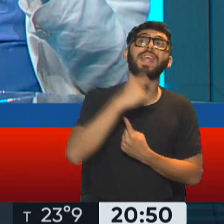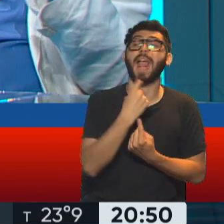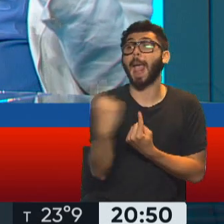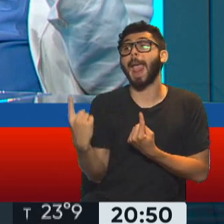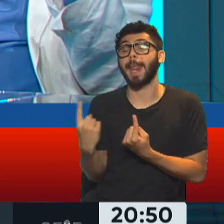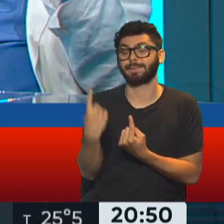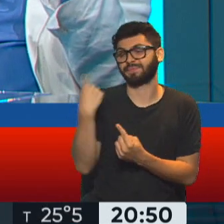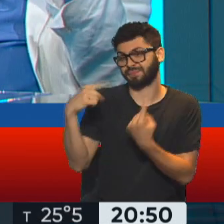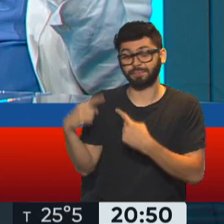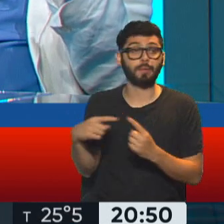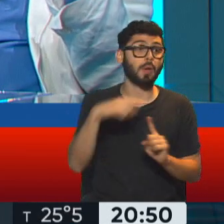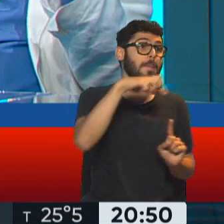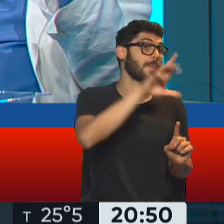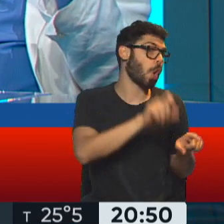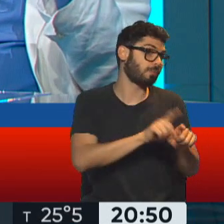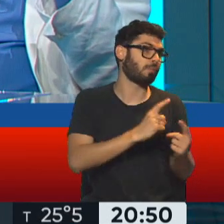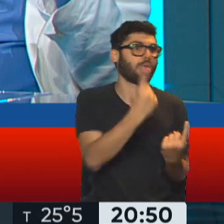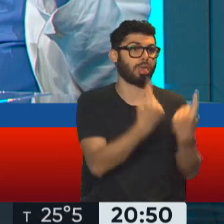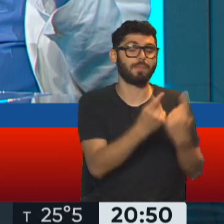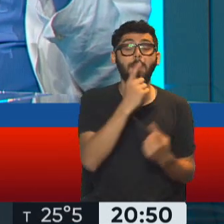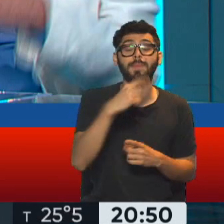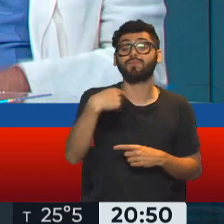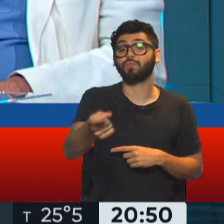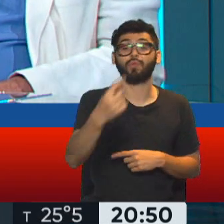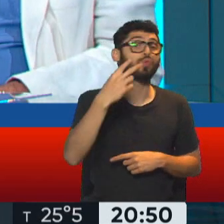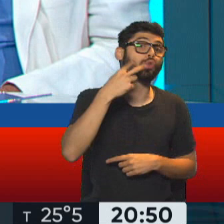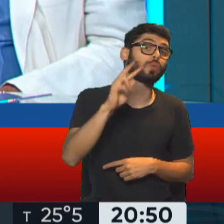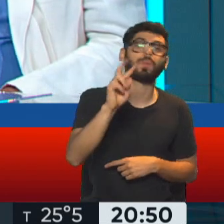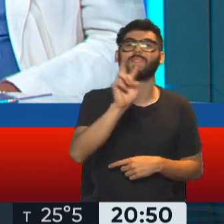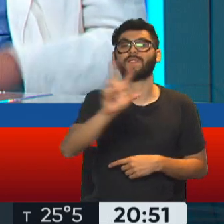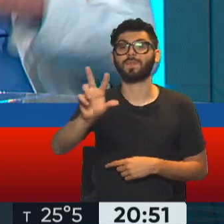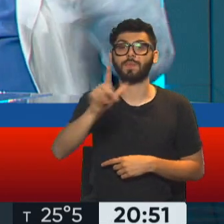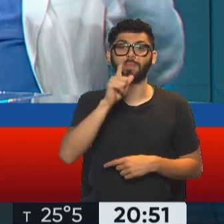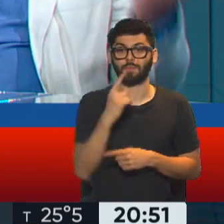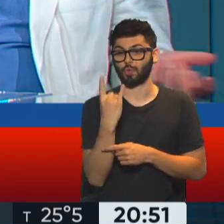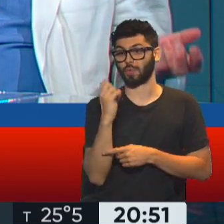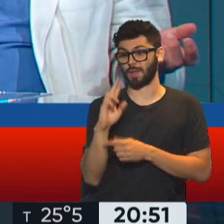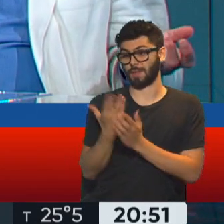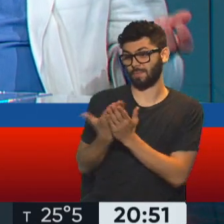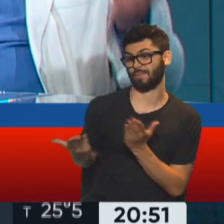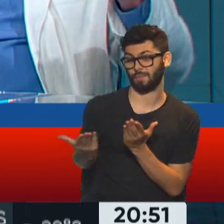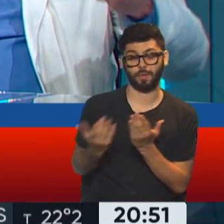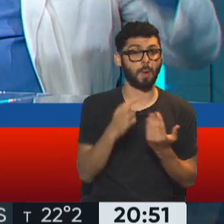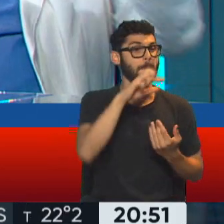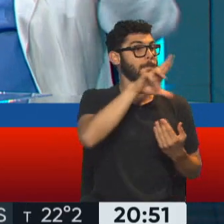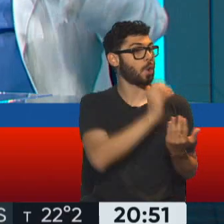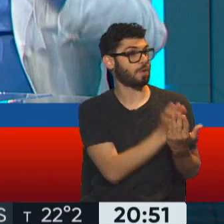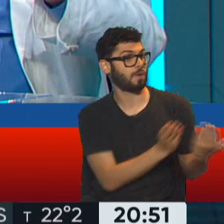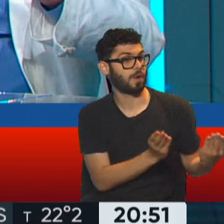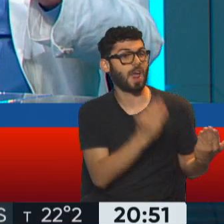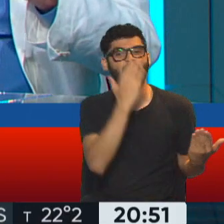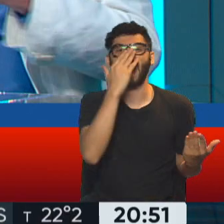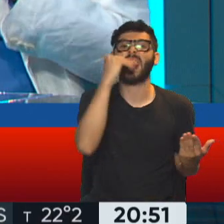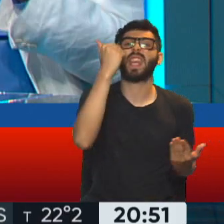PRO. Yo creo que la próxima vez, en el 2023, va a haber internas en el radicalismo, internas en el PRO, y después van a ir a